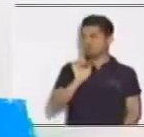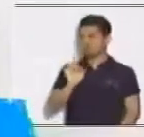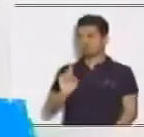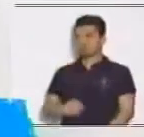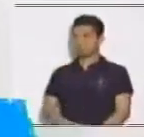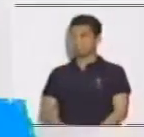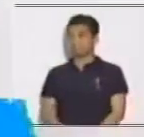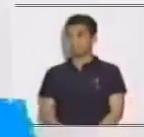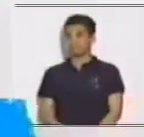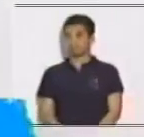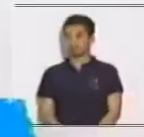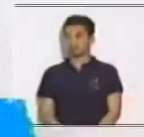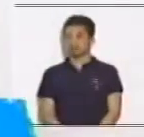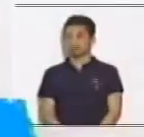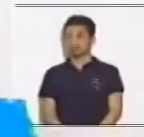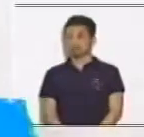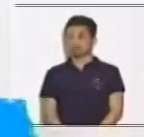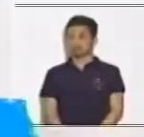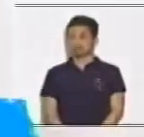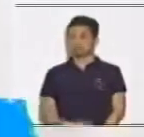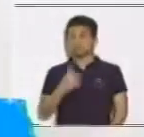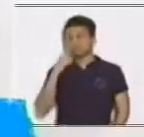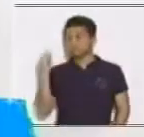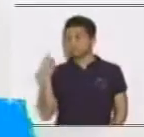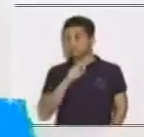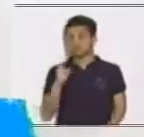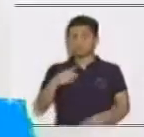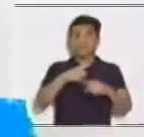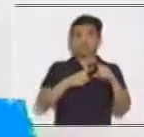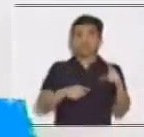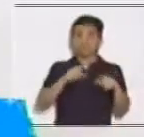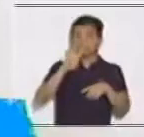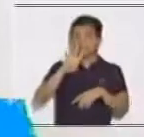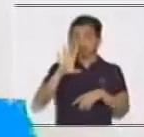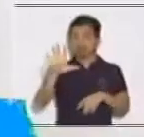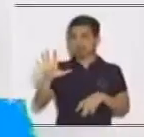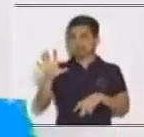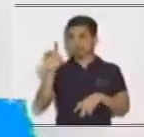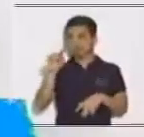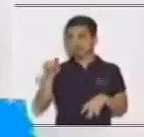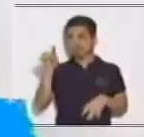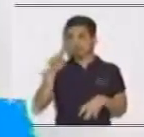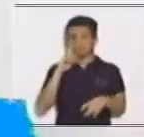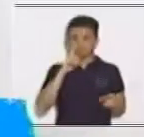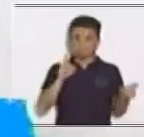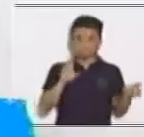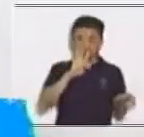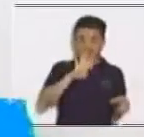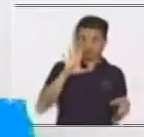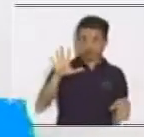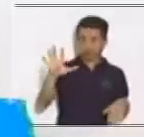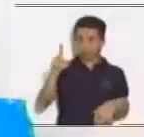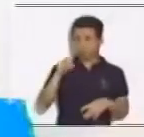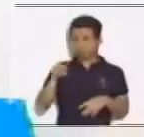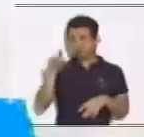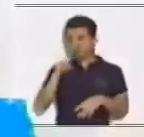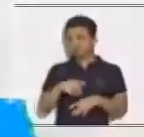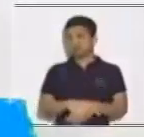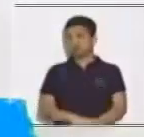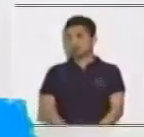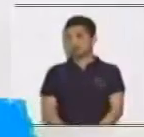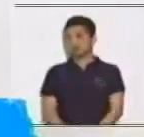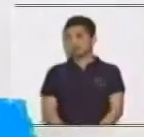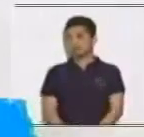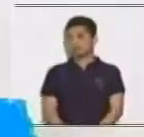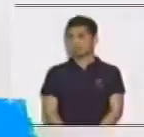Aquí es la mitad de ese de 90. ¿Y cuál es la mitad? 45 y 45. Entonces,